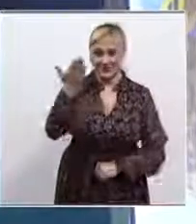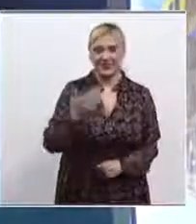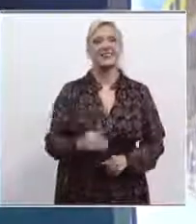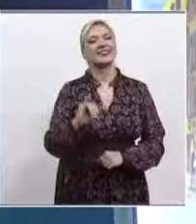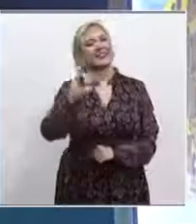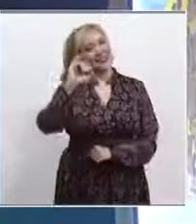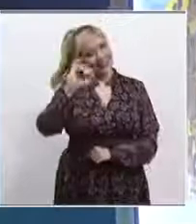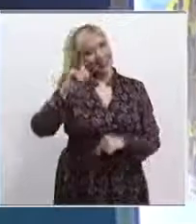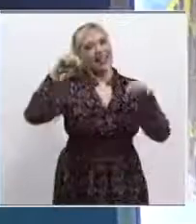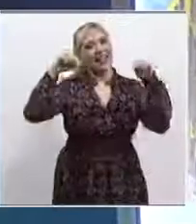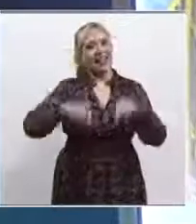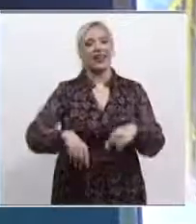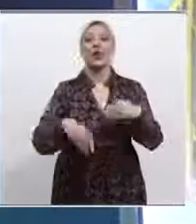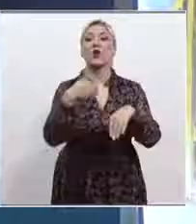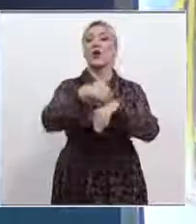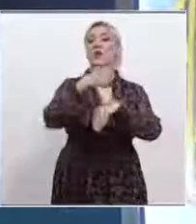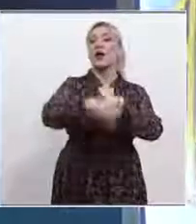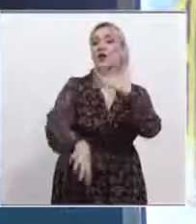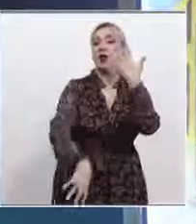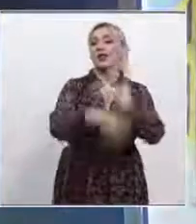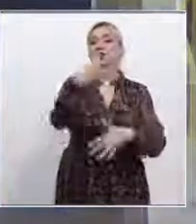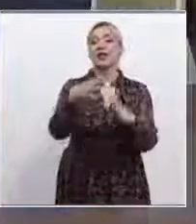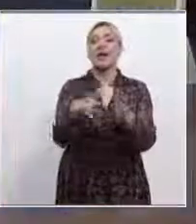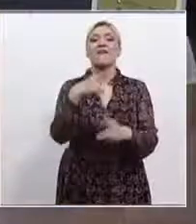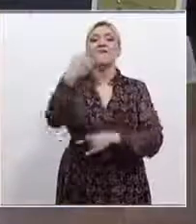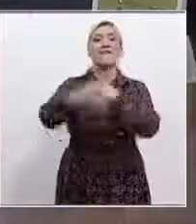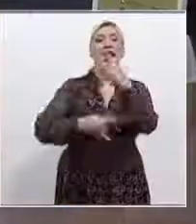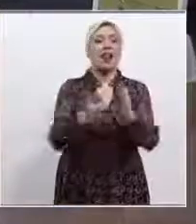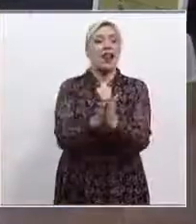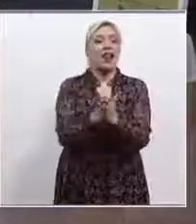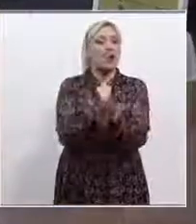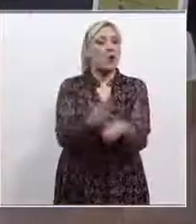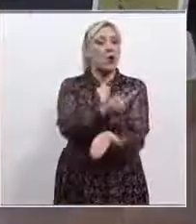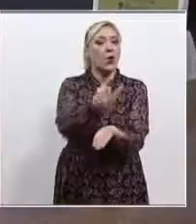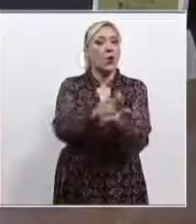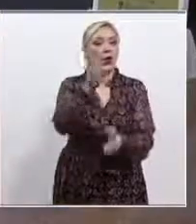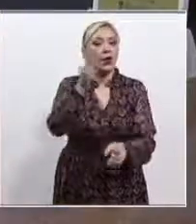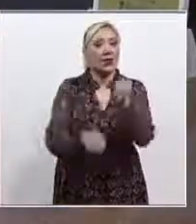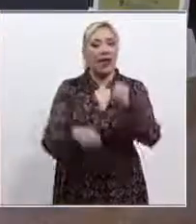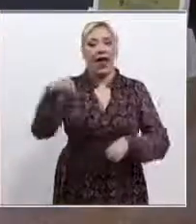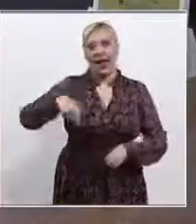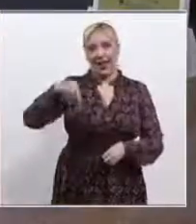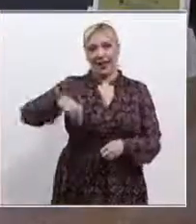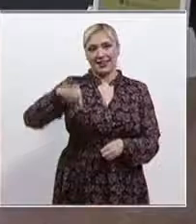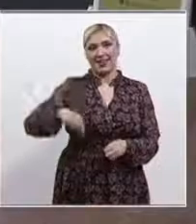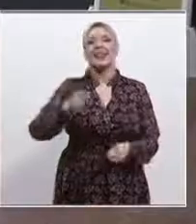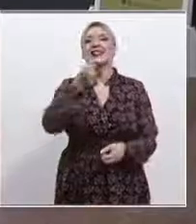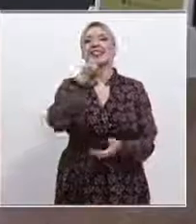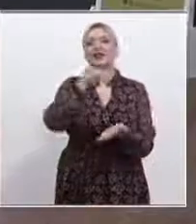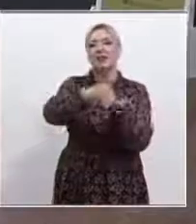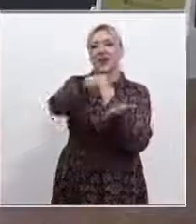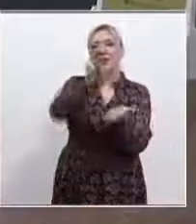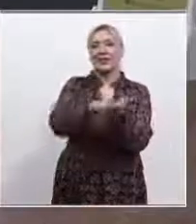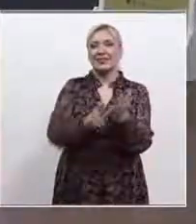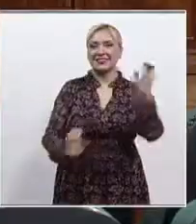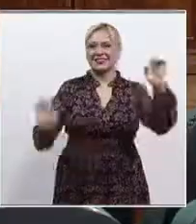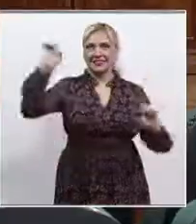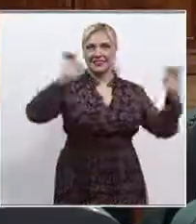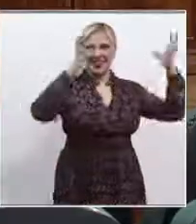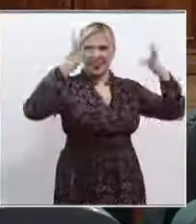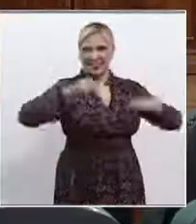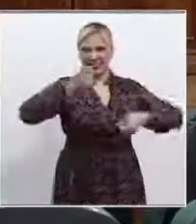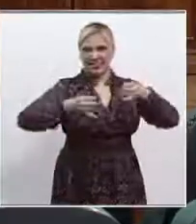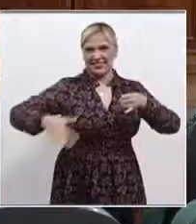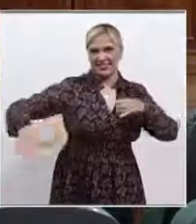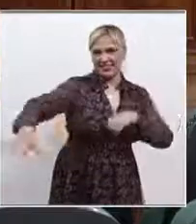Efectivamente, desde la 14ª Feria del Libro Jurídico de la Ciudad de México, aquí en la Ciudad Judicial. Muy buenas tardes para todos. Y es